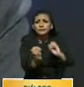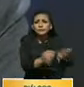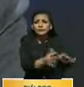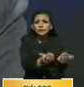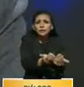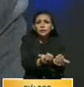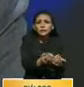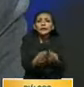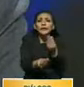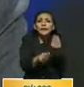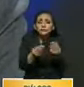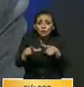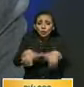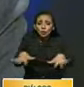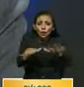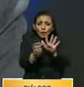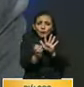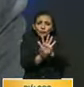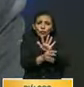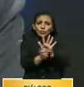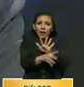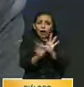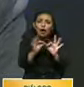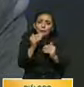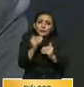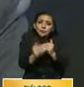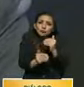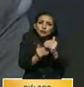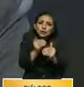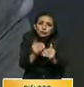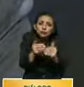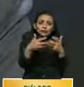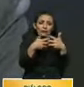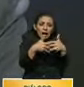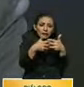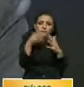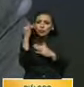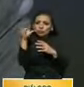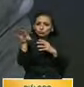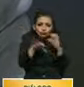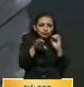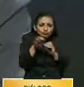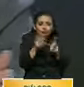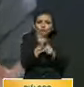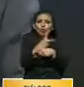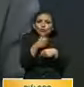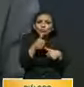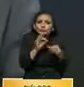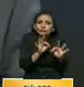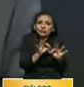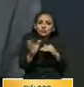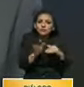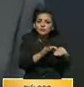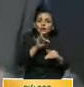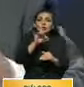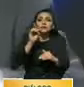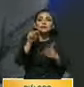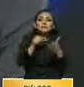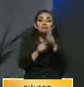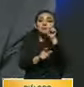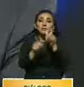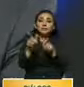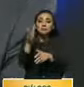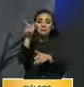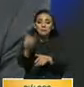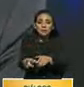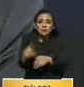inmediatamente centros de acopio y de procesamiento e industrialización de estos productos. Y 80.000 pescadores de